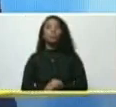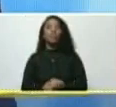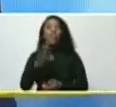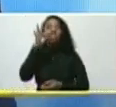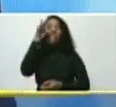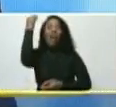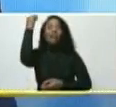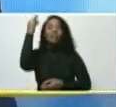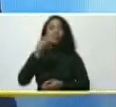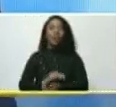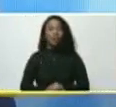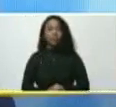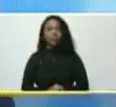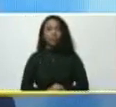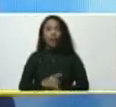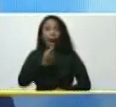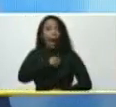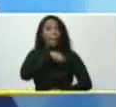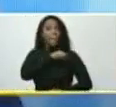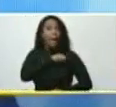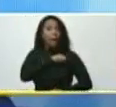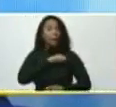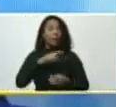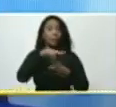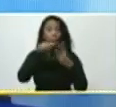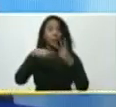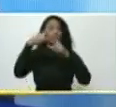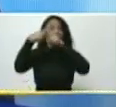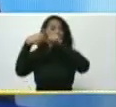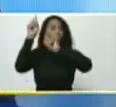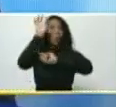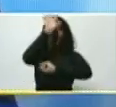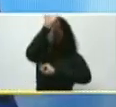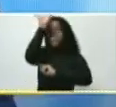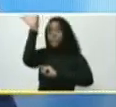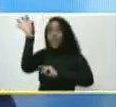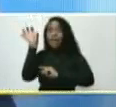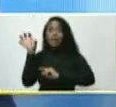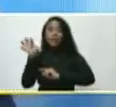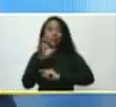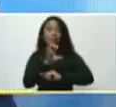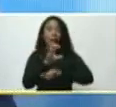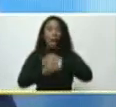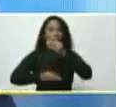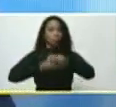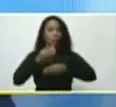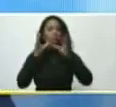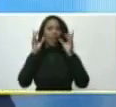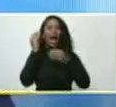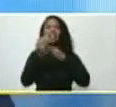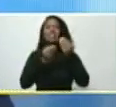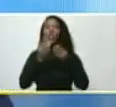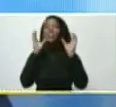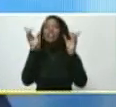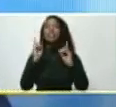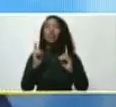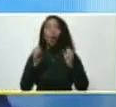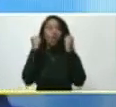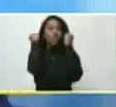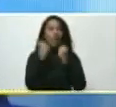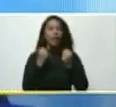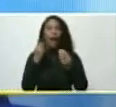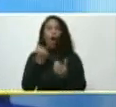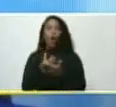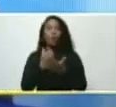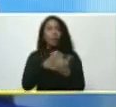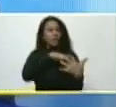Francia, Macron, España, Pedro Sánchez, entre otros, tomando decisiones extremas de economía de